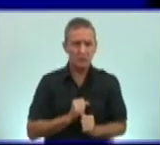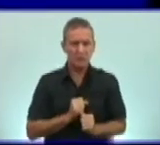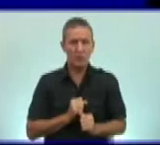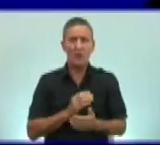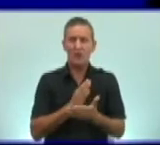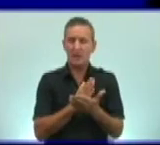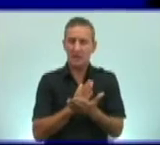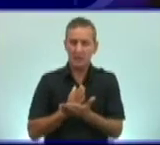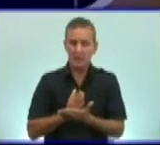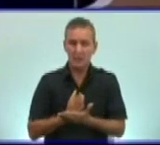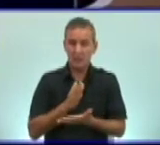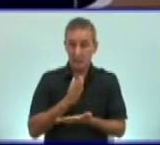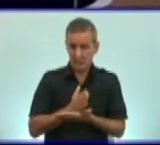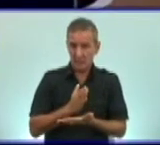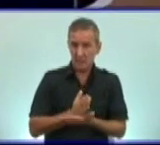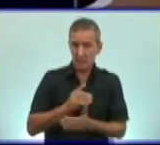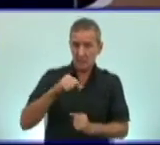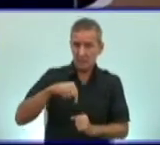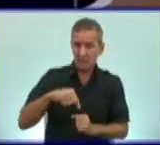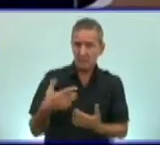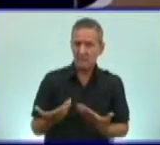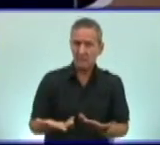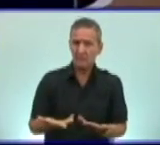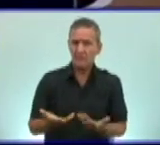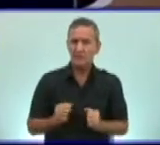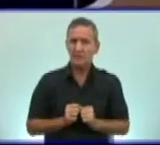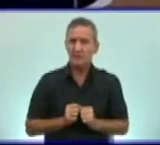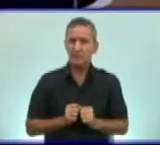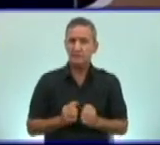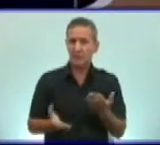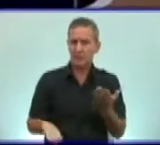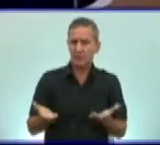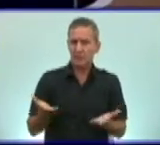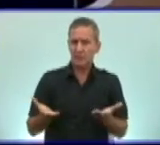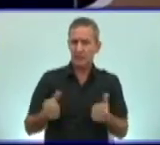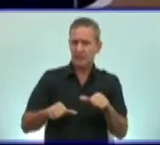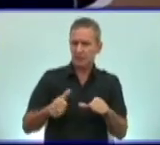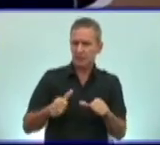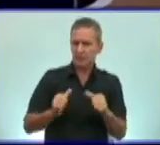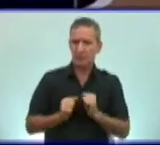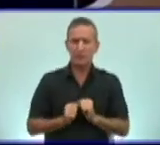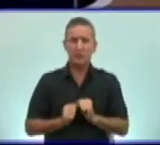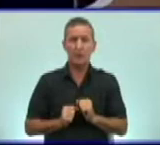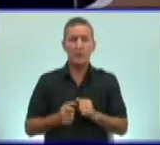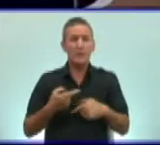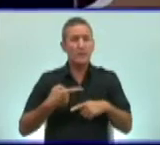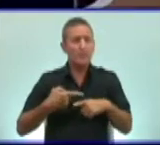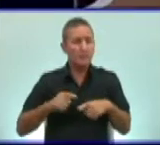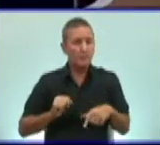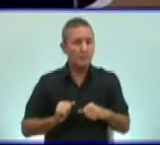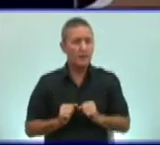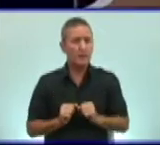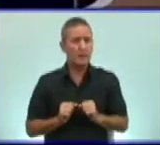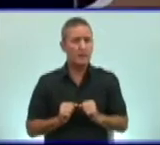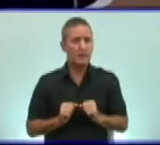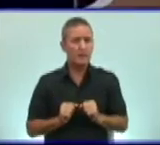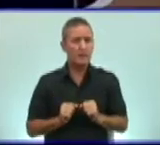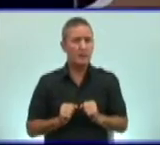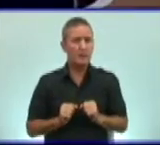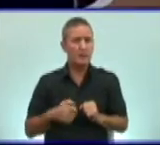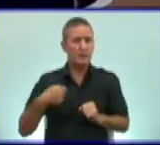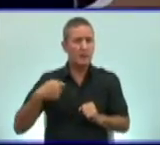estudio en la clase de hoy de equilibrios químicos. Pero para ello debíamos